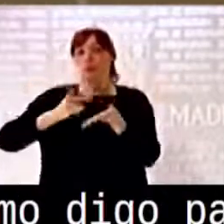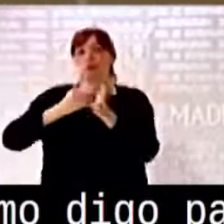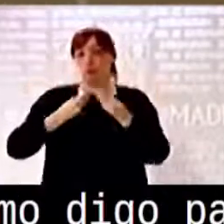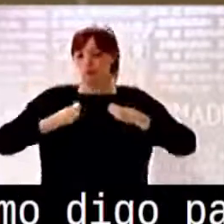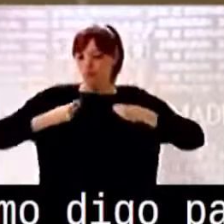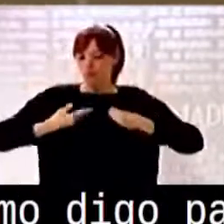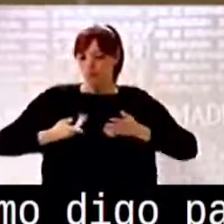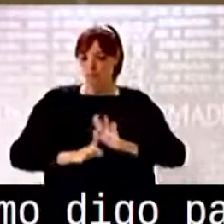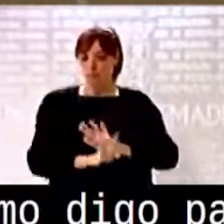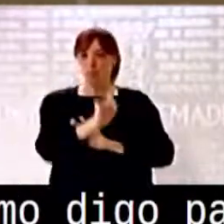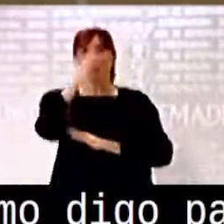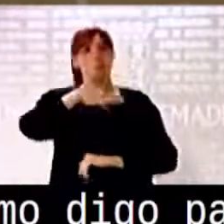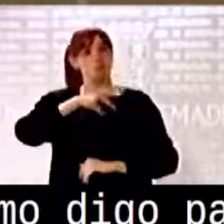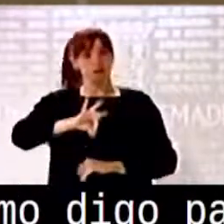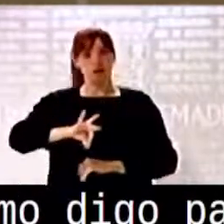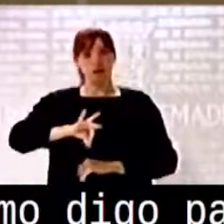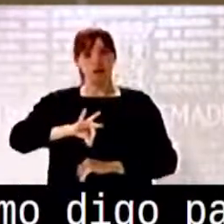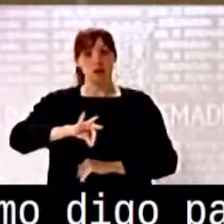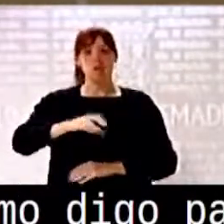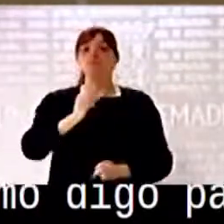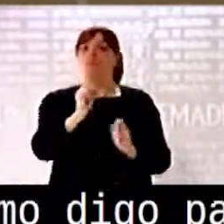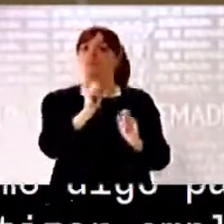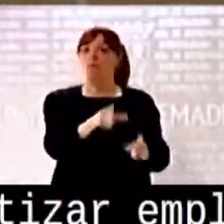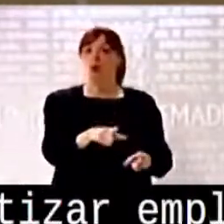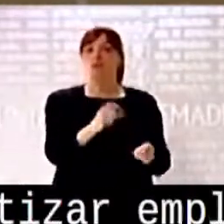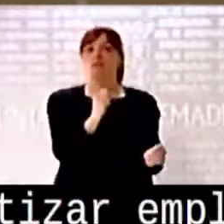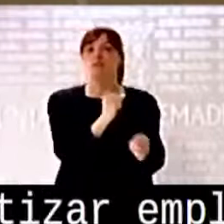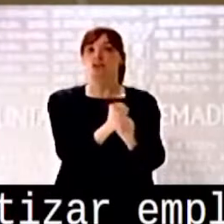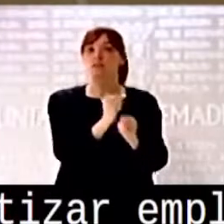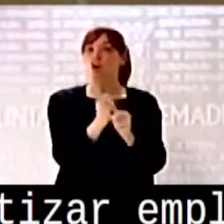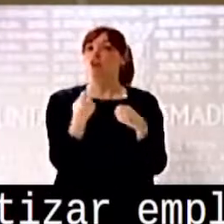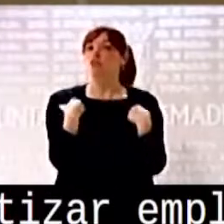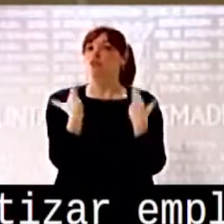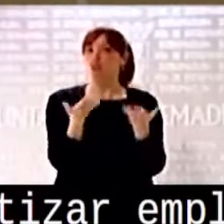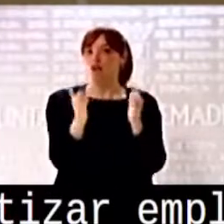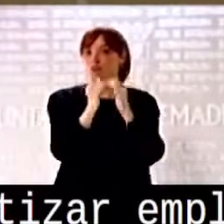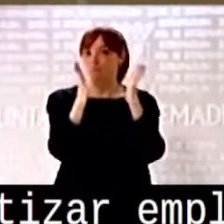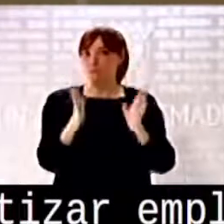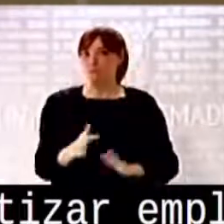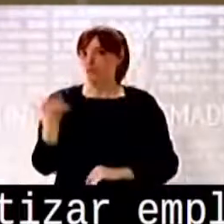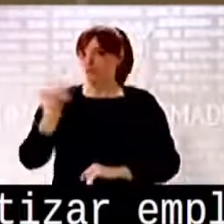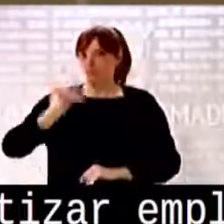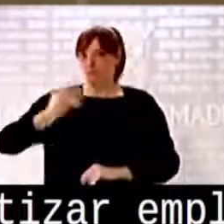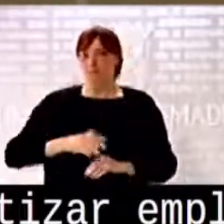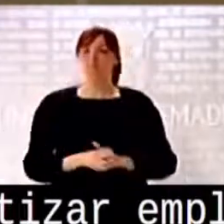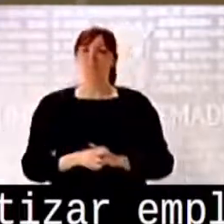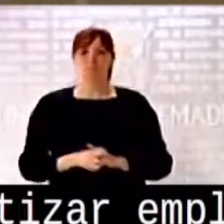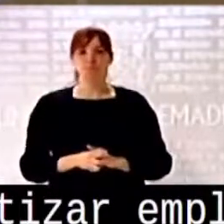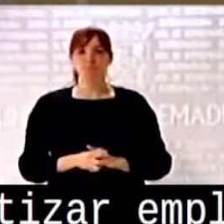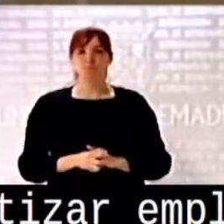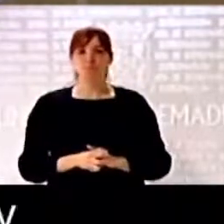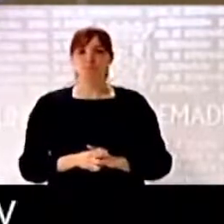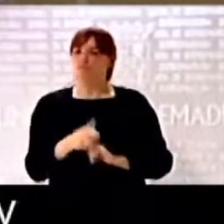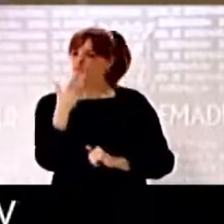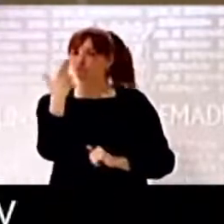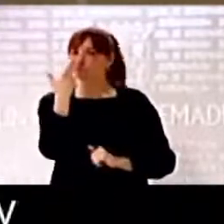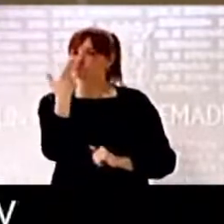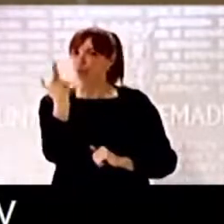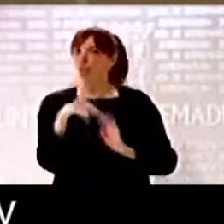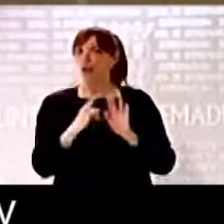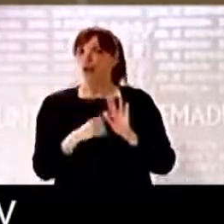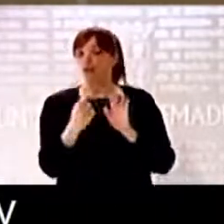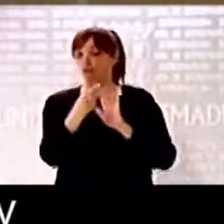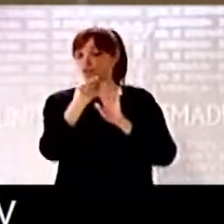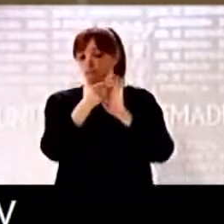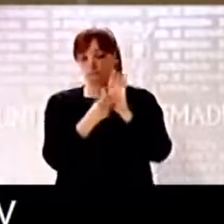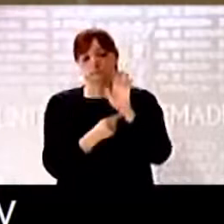un proyecto de vida, garantizar empleo y garantizar vivienda. Hay cosas muy interesantes en